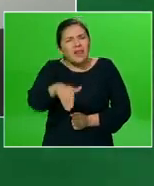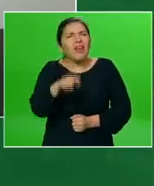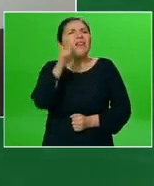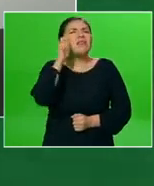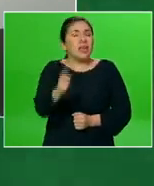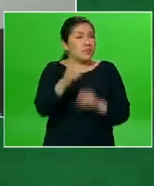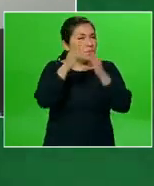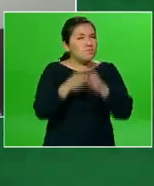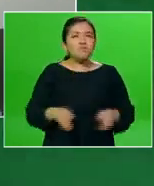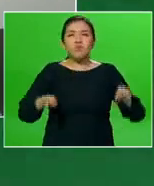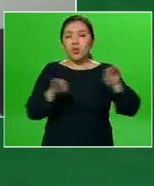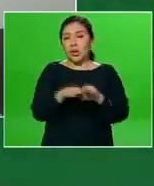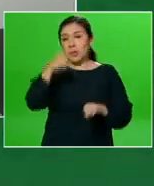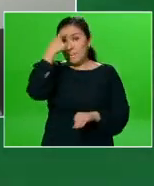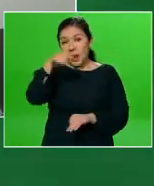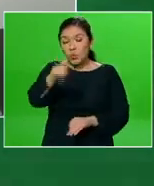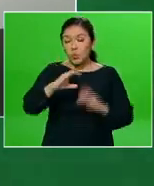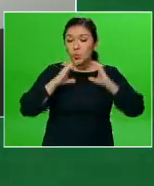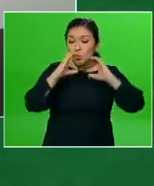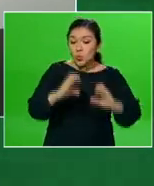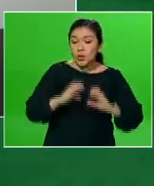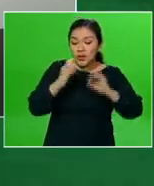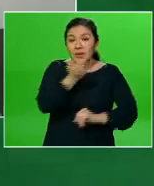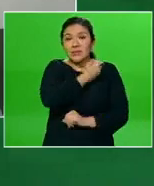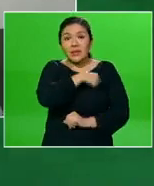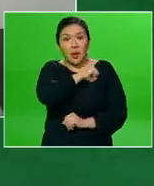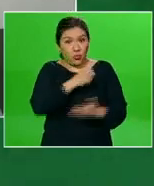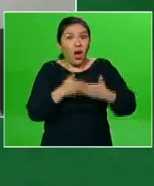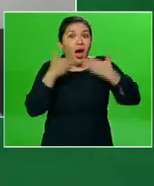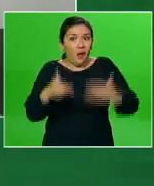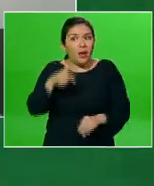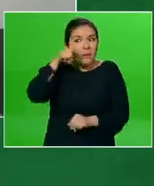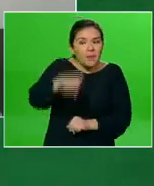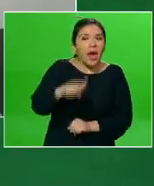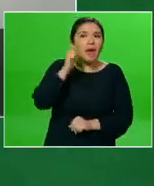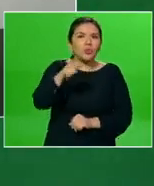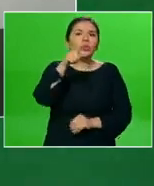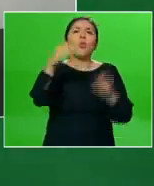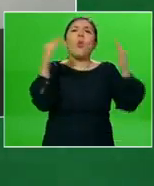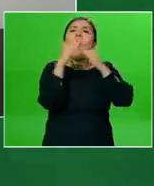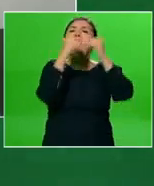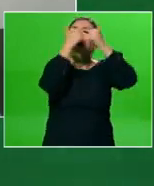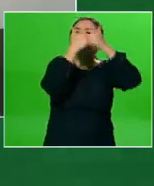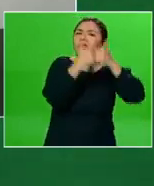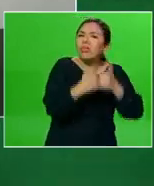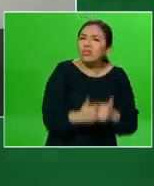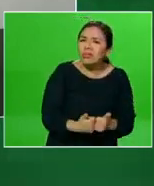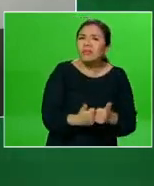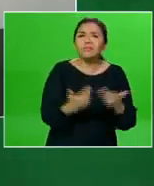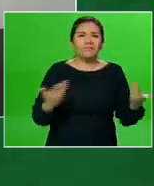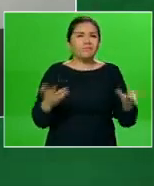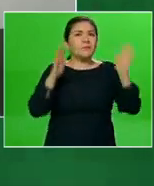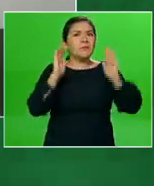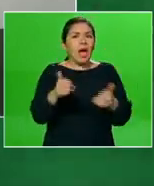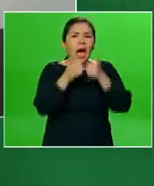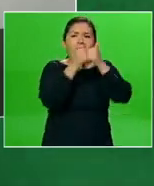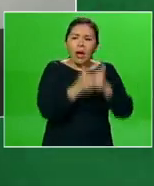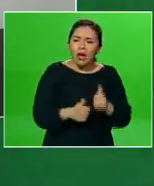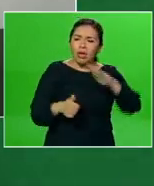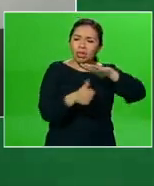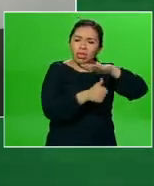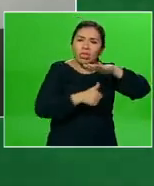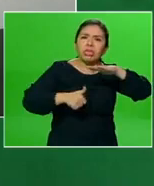importante para cuidar nuestra salud ahora que estamos en nuestras casas y que hemos estado confinados